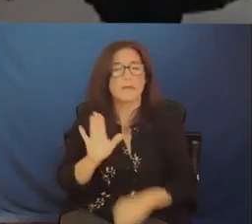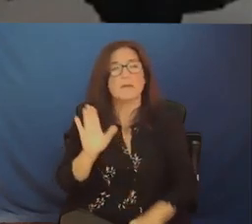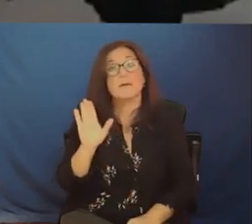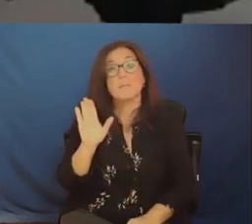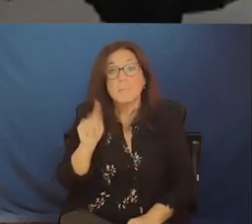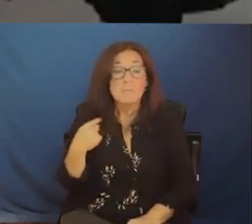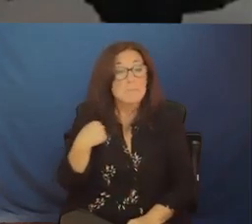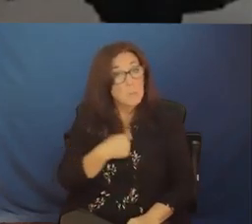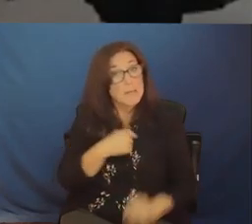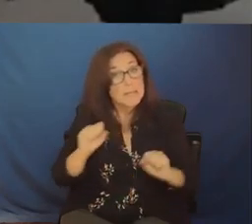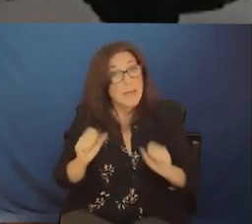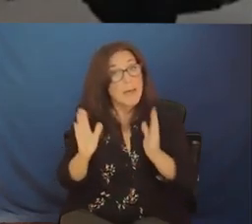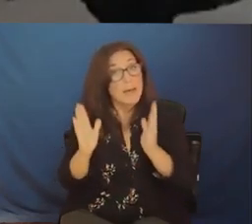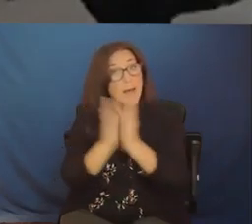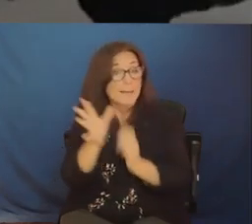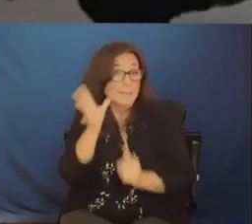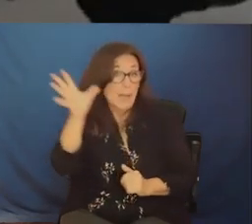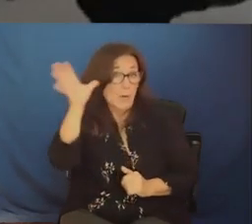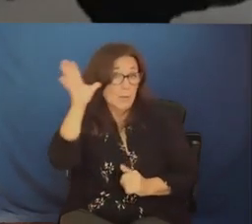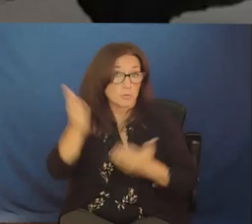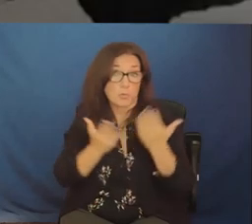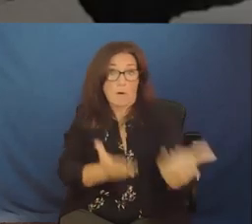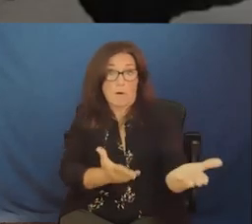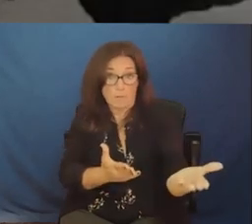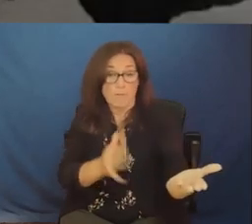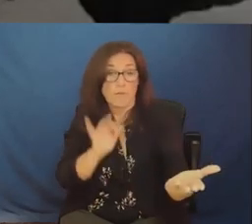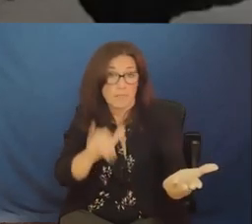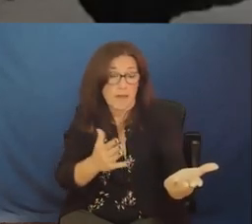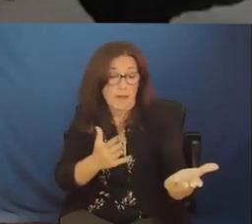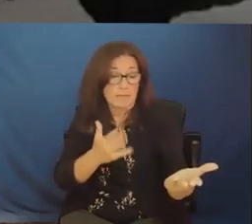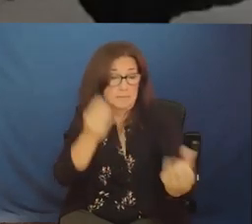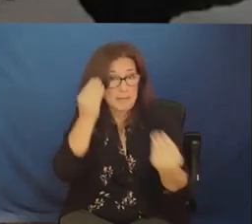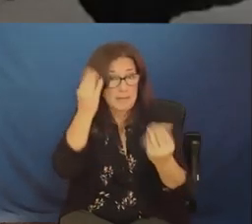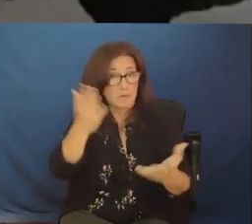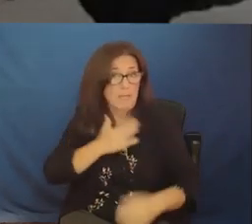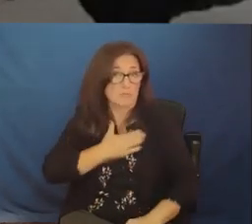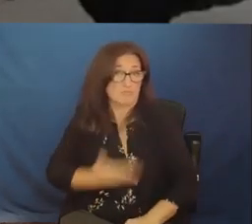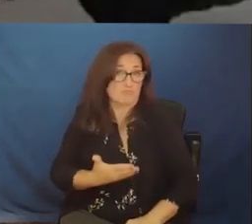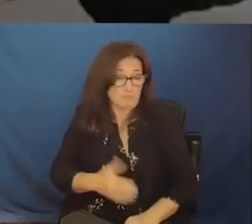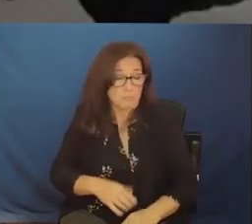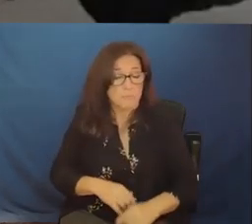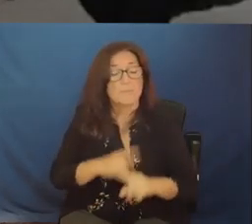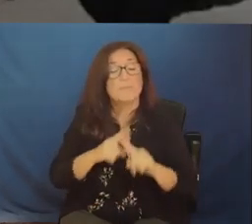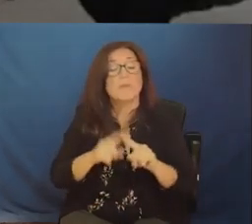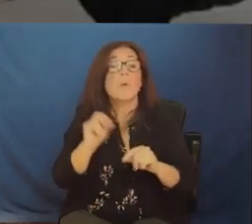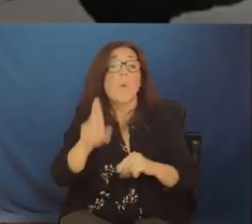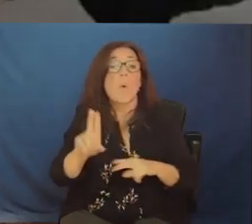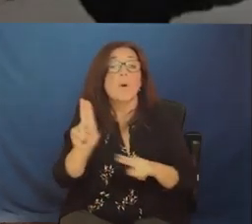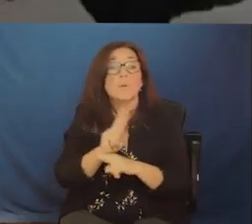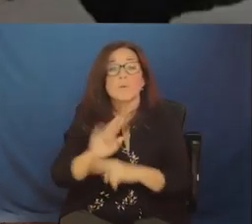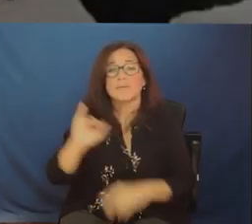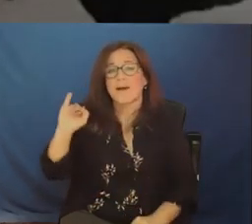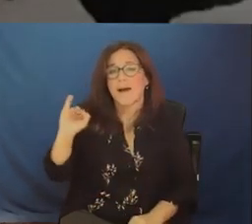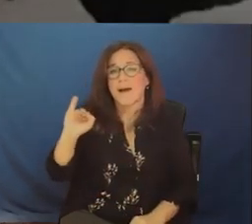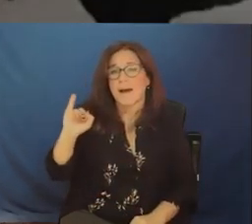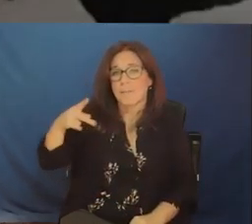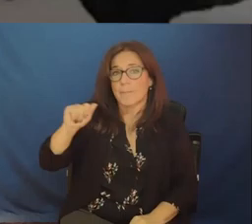vacuna sea obligatoria pero los padres nos pueden ofrecer esa información y la plataforma de ipads que nosotros